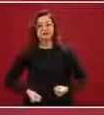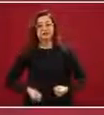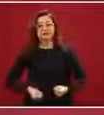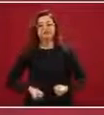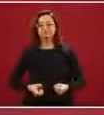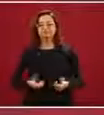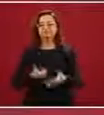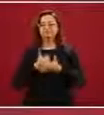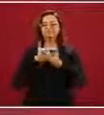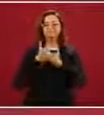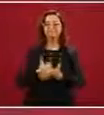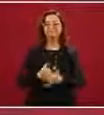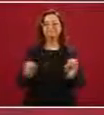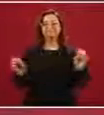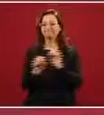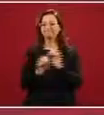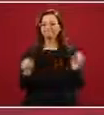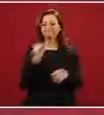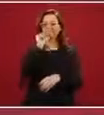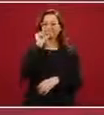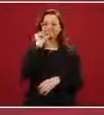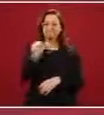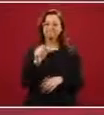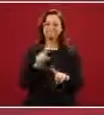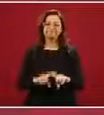no se ayuda, se afecta.